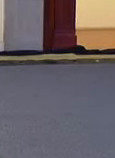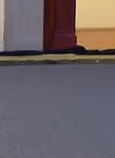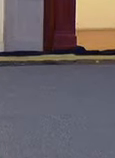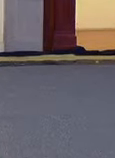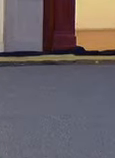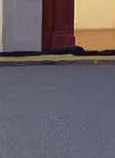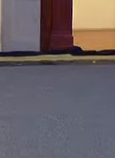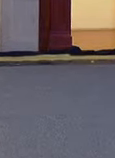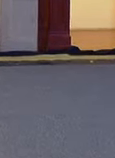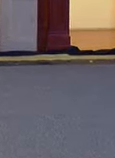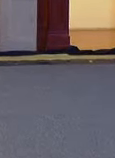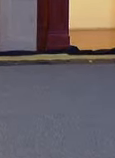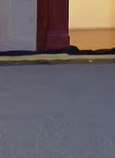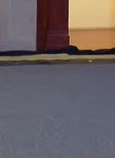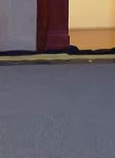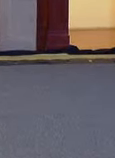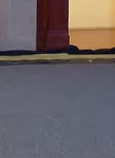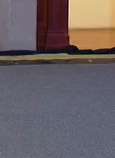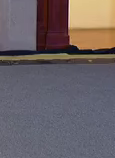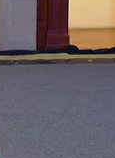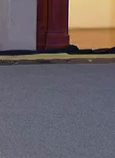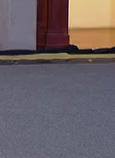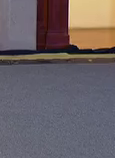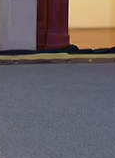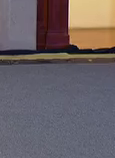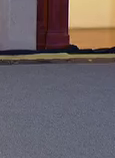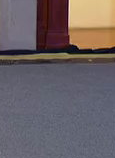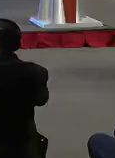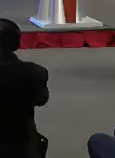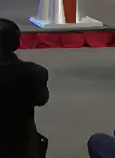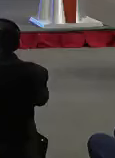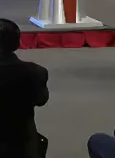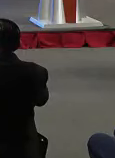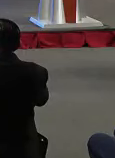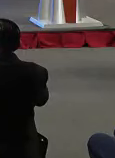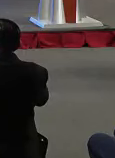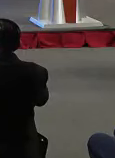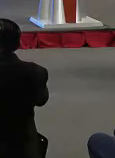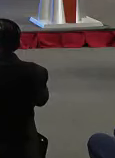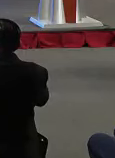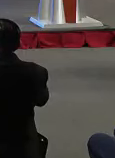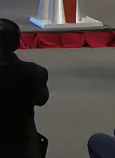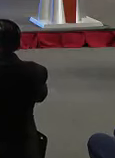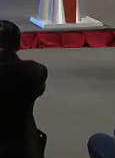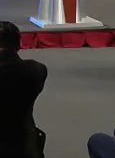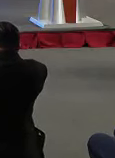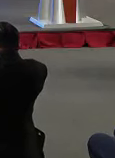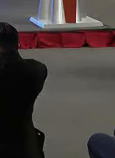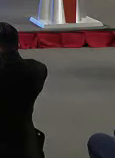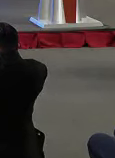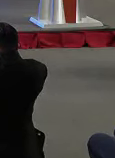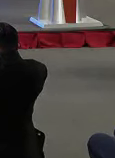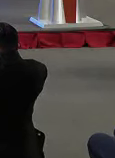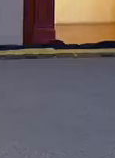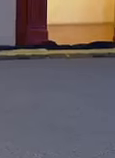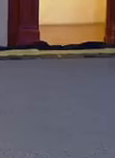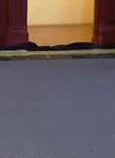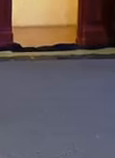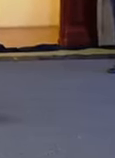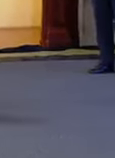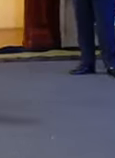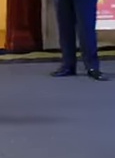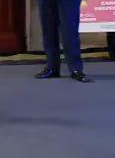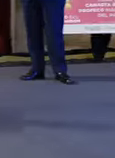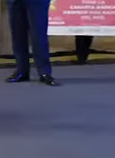con 33 centavos. Importante también mencionar el esfuerzo de Chedraui y Soriana, pero en esta ocasión, bienvenido,